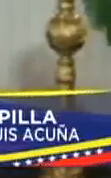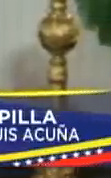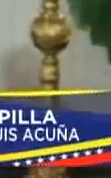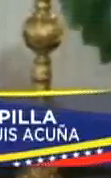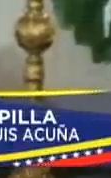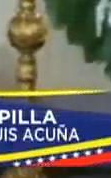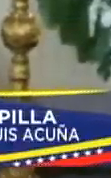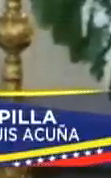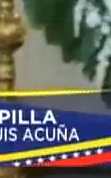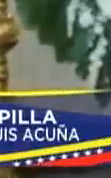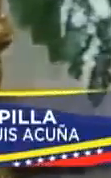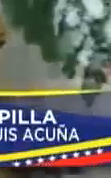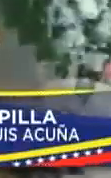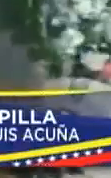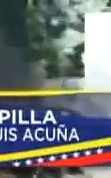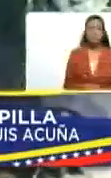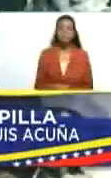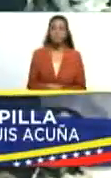compañera